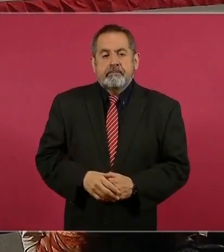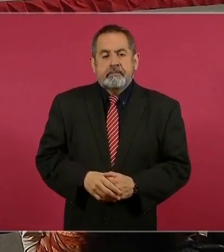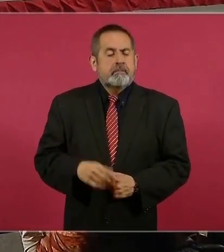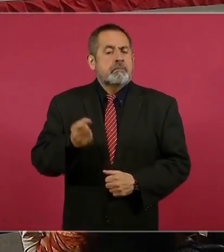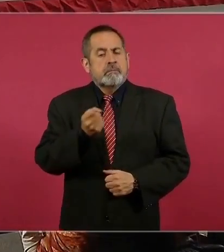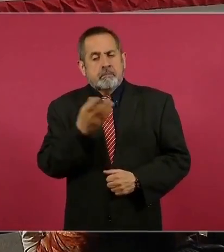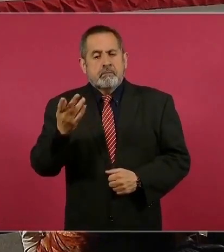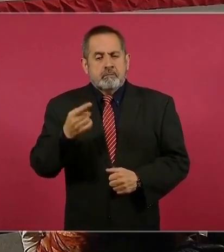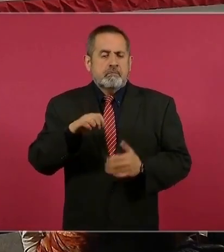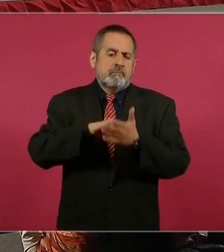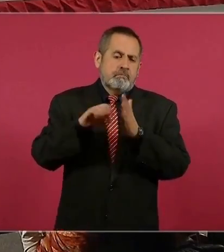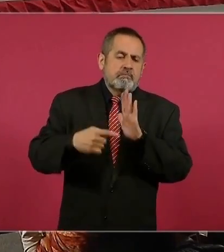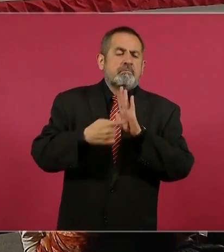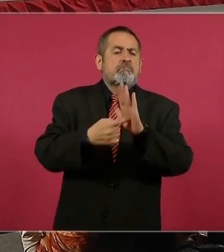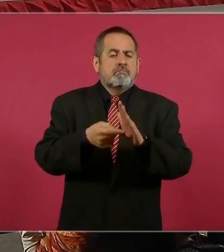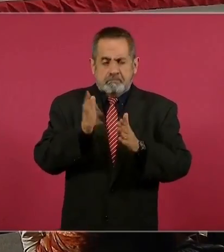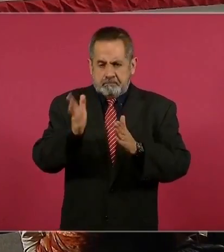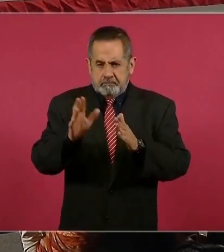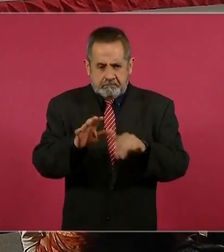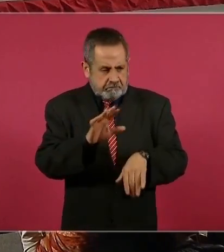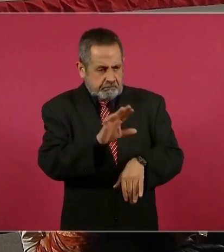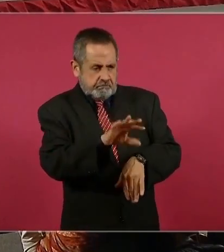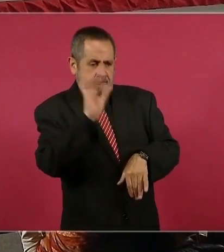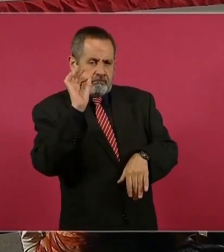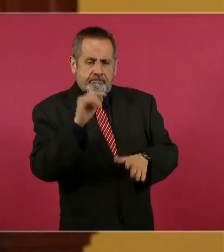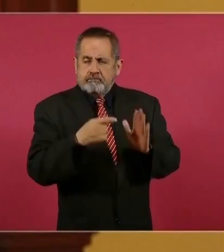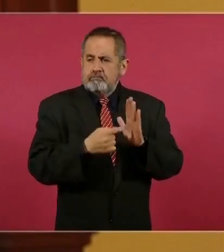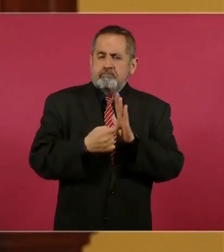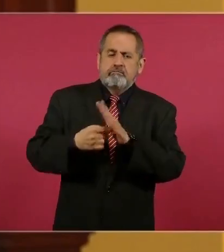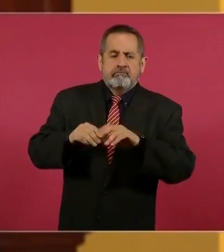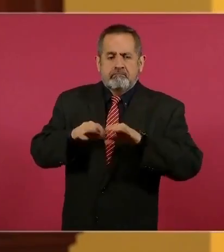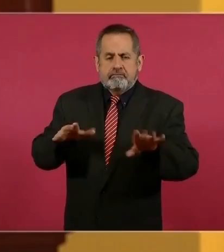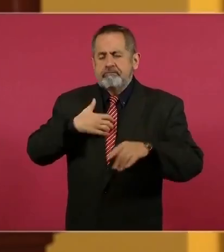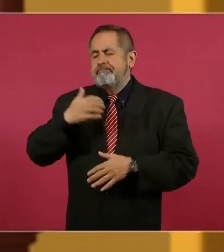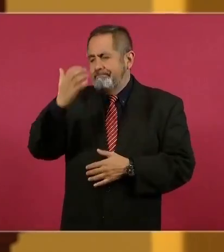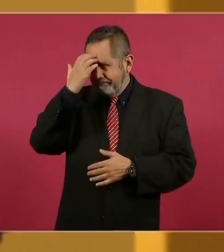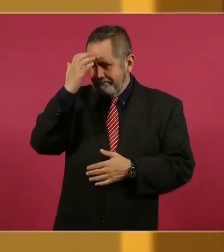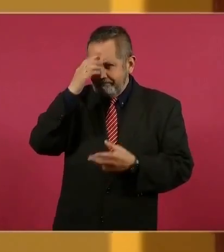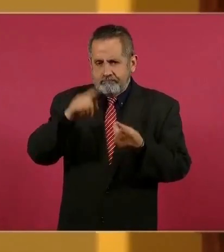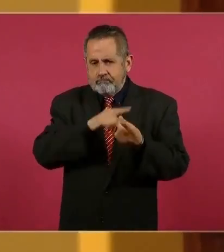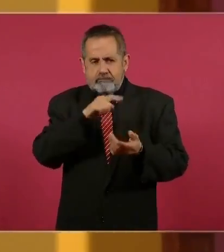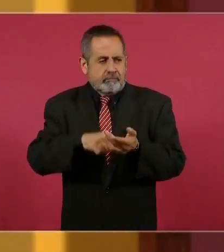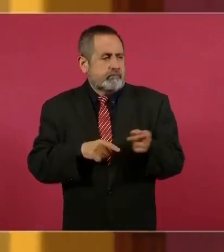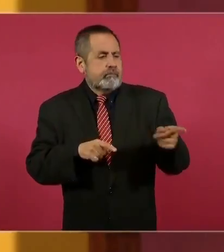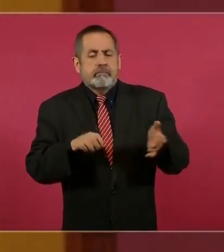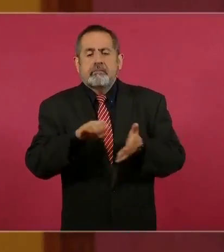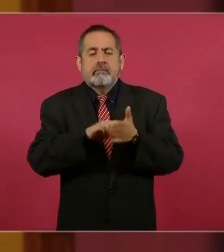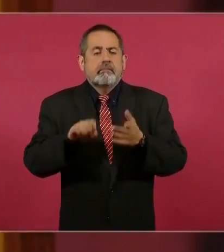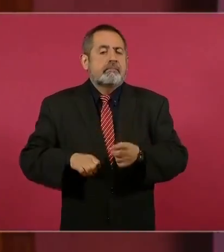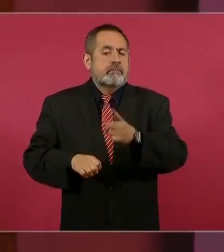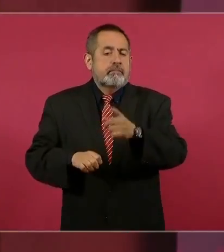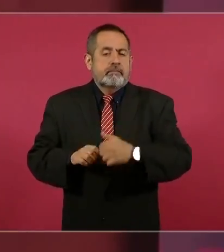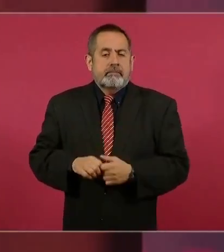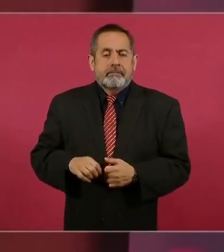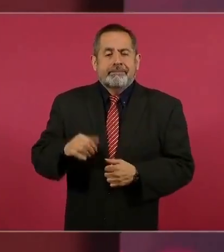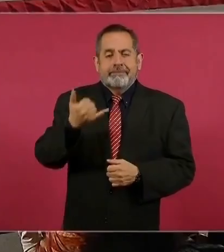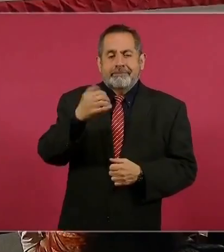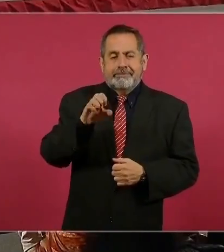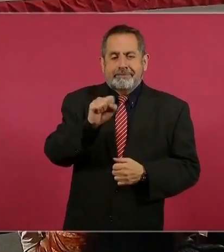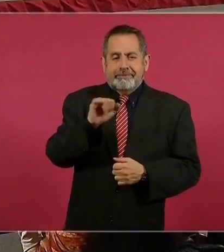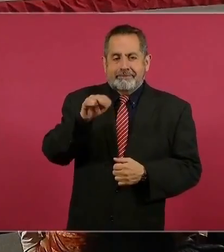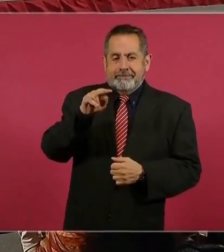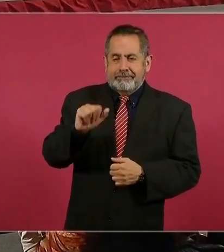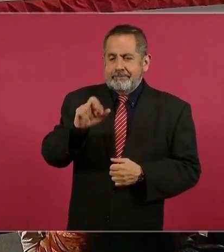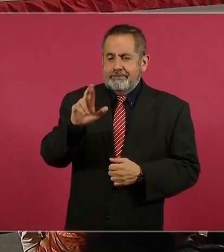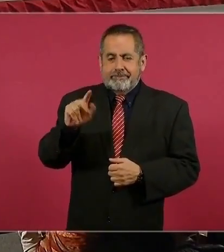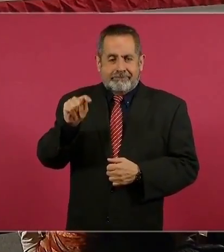Algunos ejemplos de las personas localizadas, donde ya conocemos su paradero. Está el caso, por ejemplo, de Yesenia